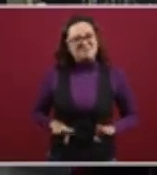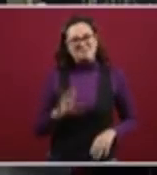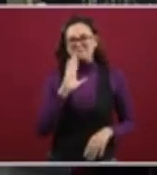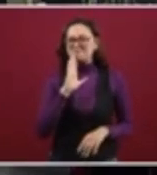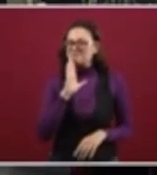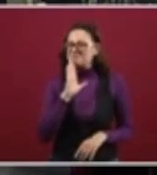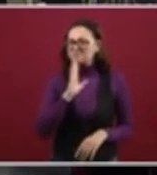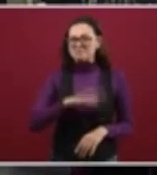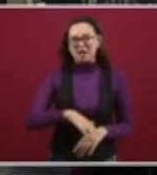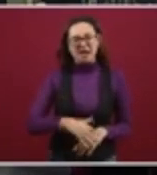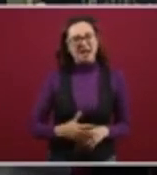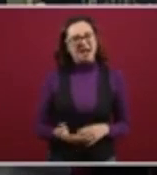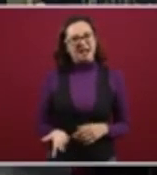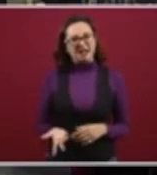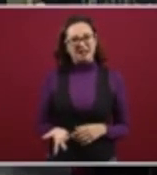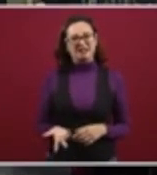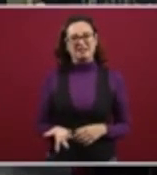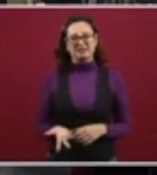Entonces,